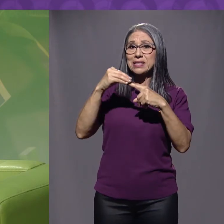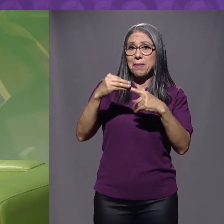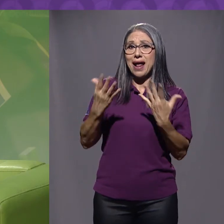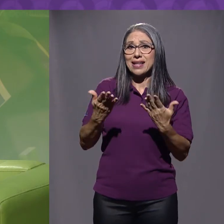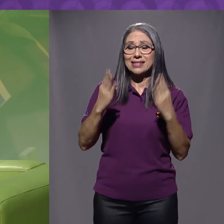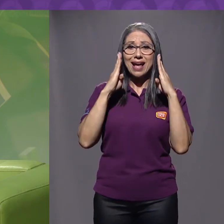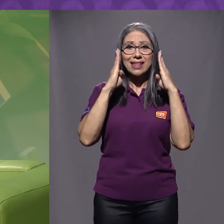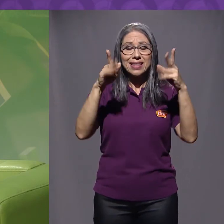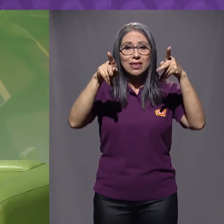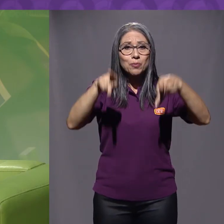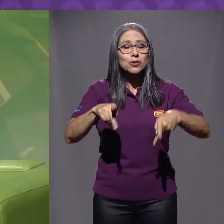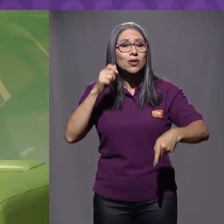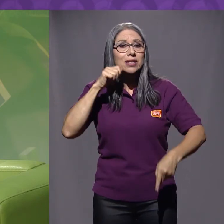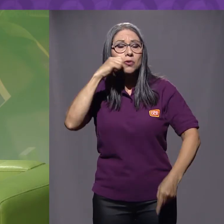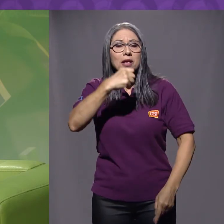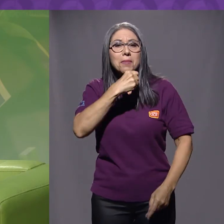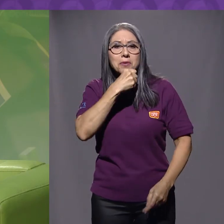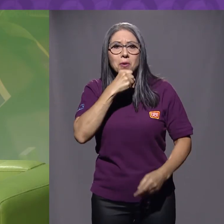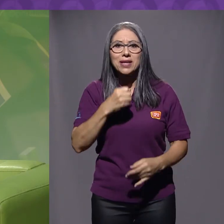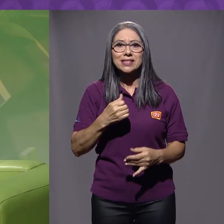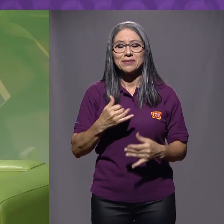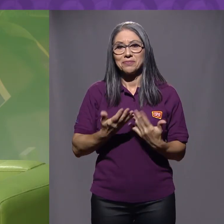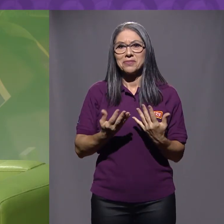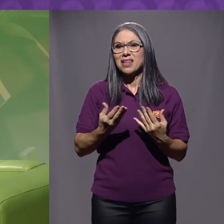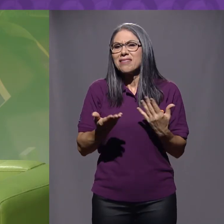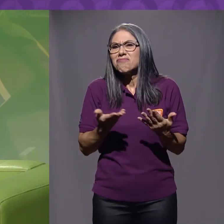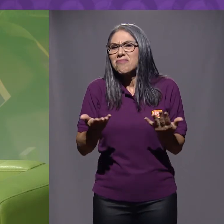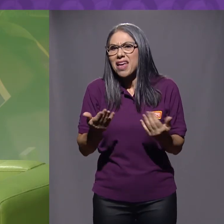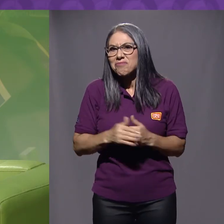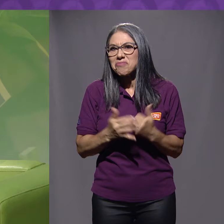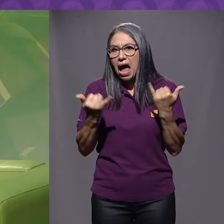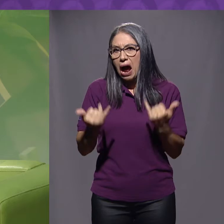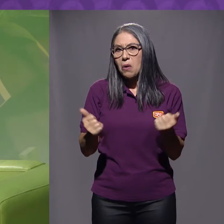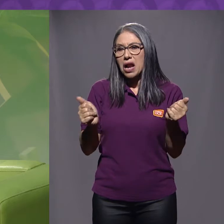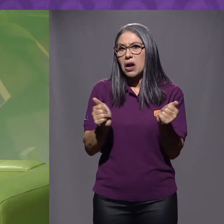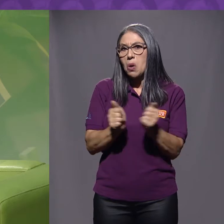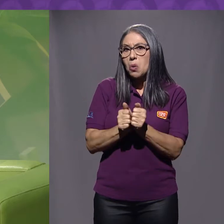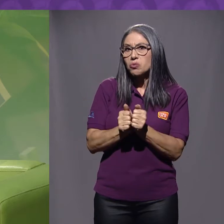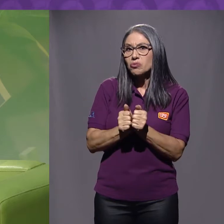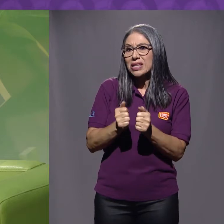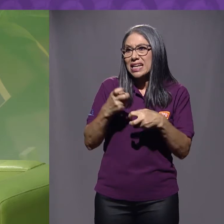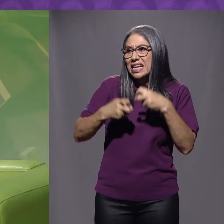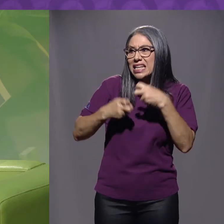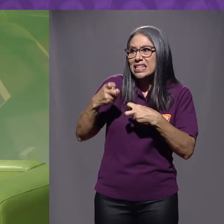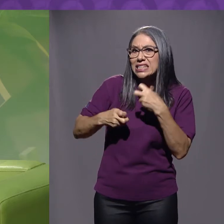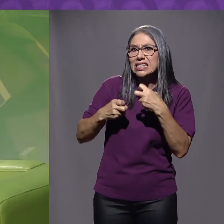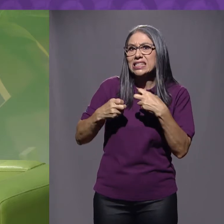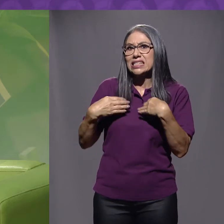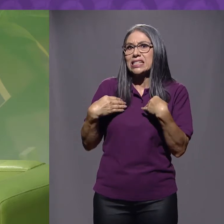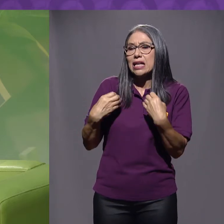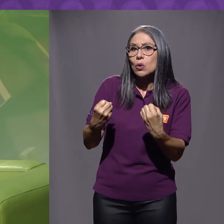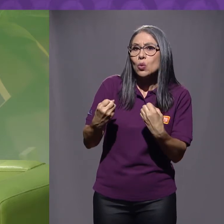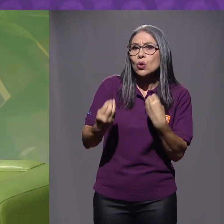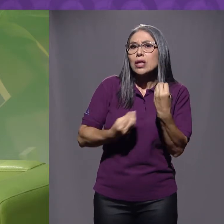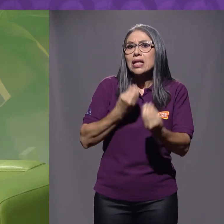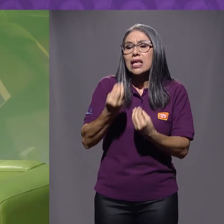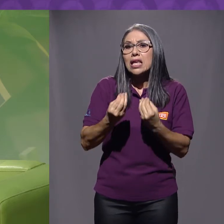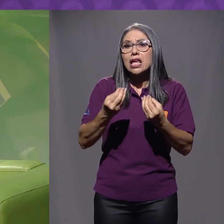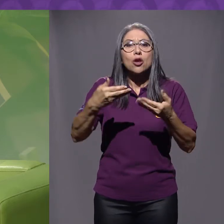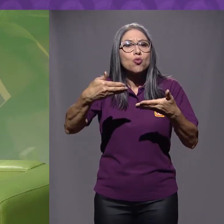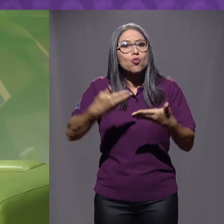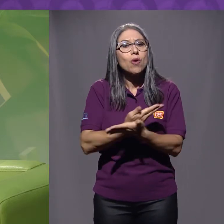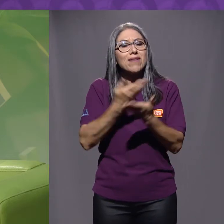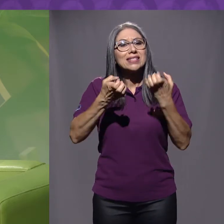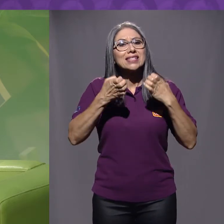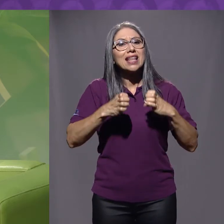que desde la atención a la población adulta mayor nos deja esta crisis y de donde tenemos que agarrarnos para replantear estas